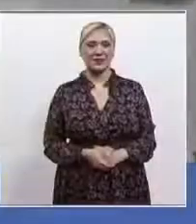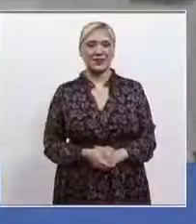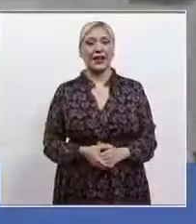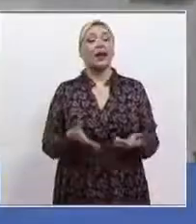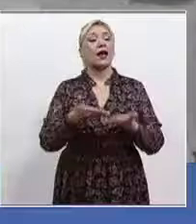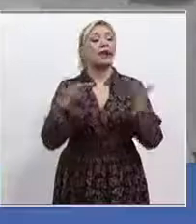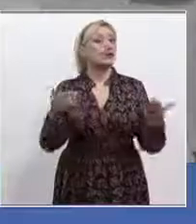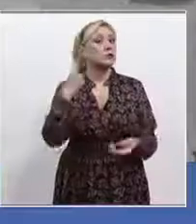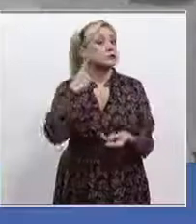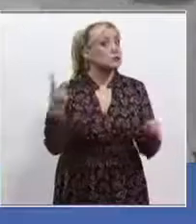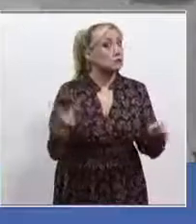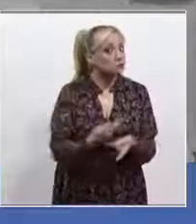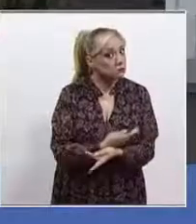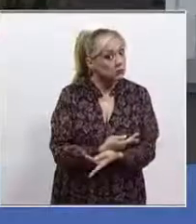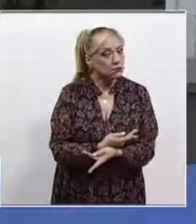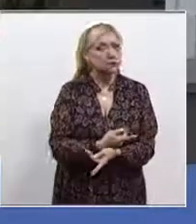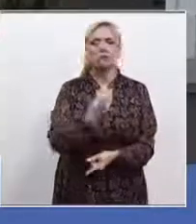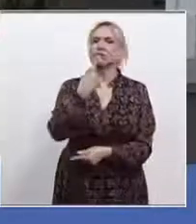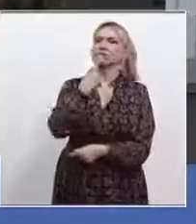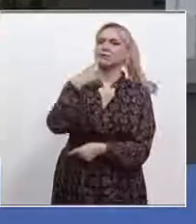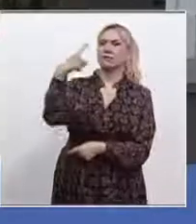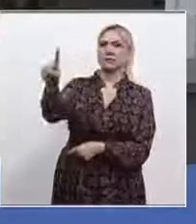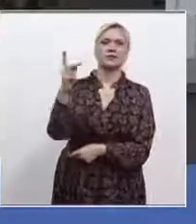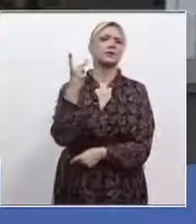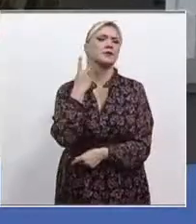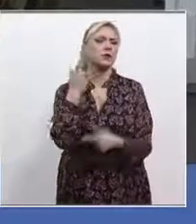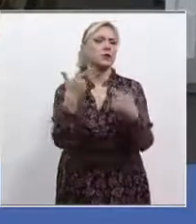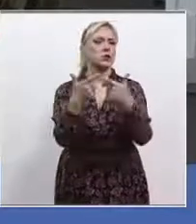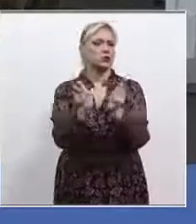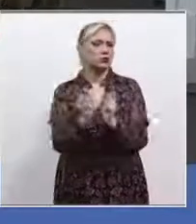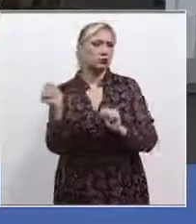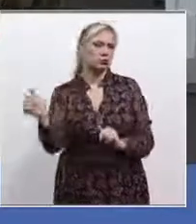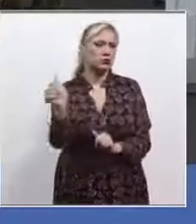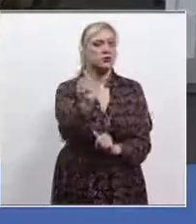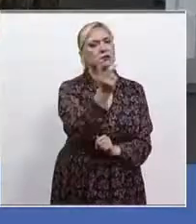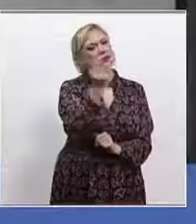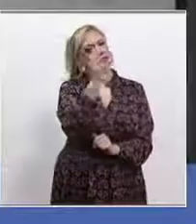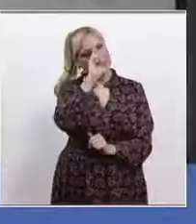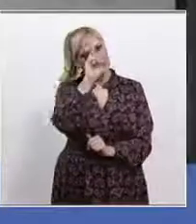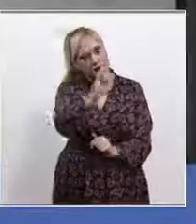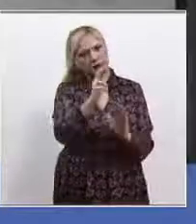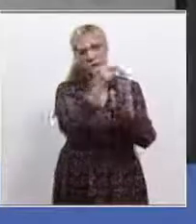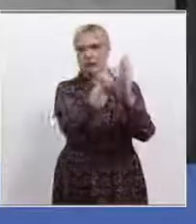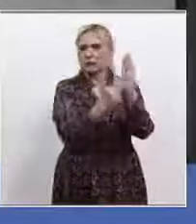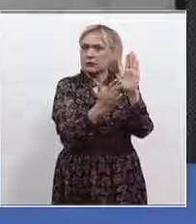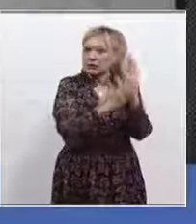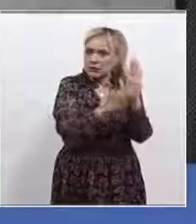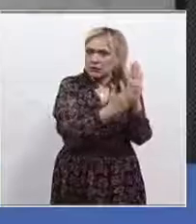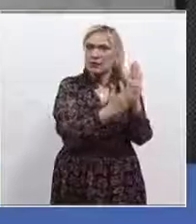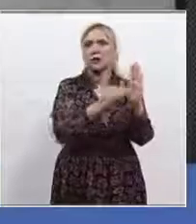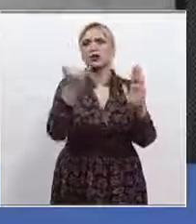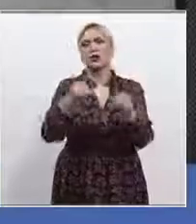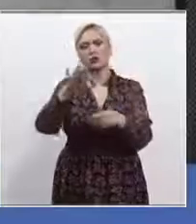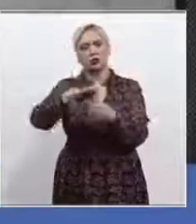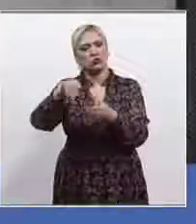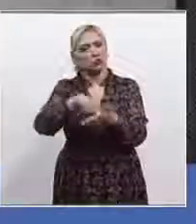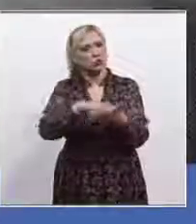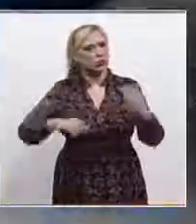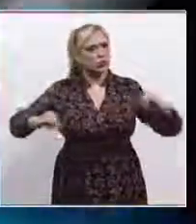Al regresar, demandan a partidos y actores políticos respetar la norma y a las instituciones electorales.